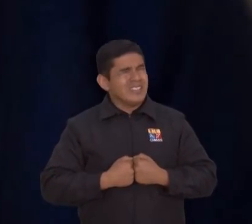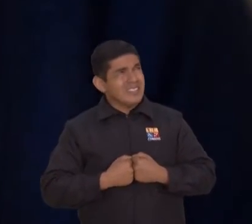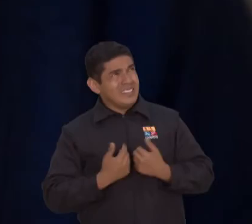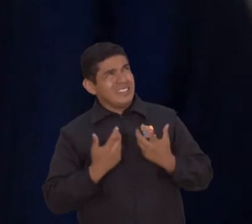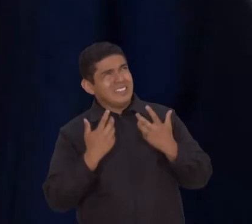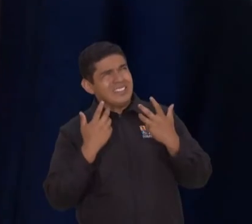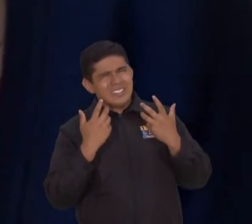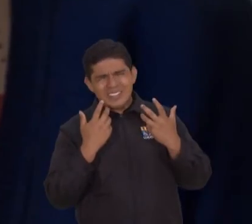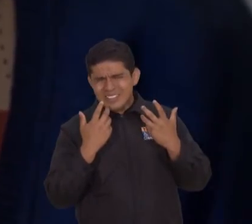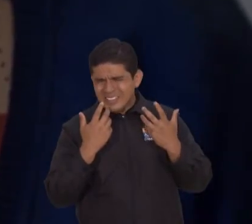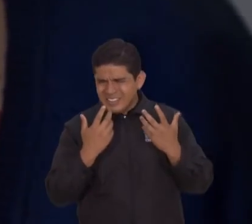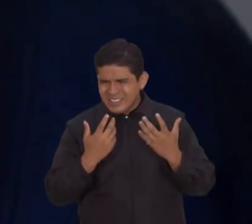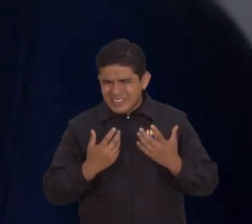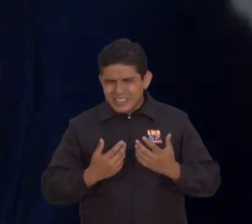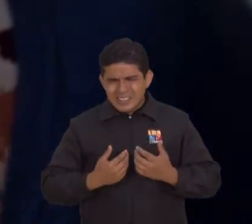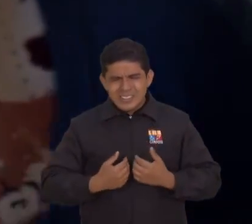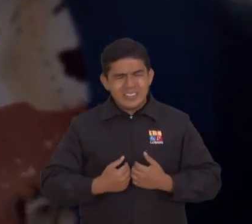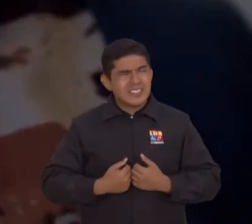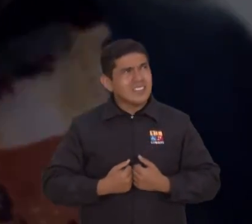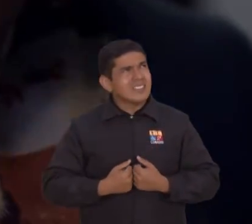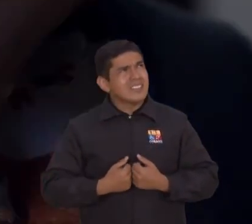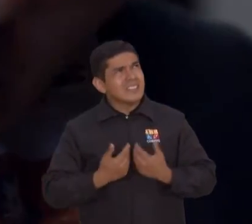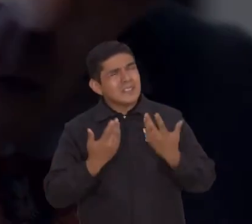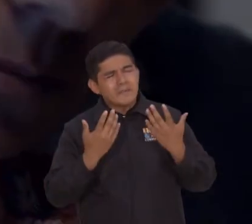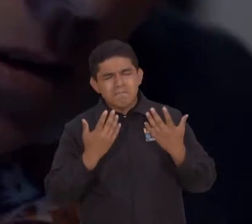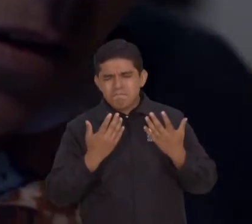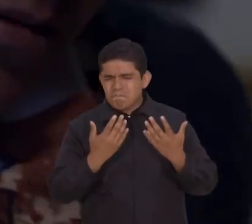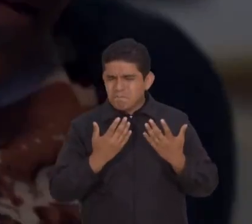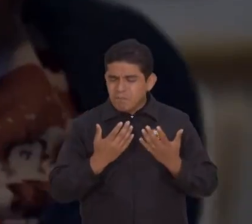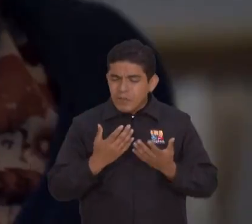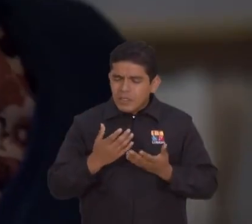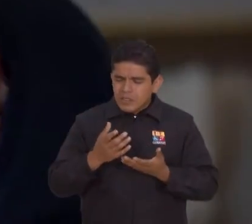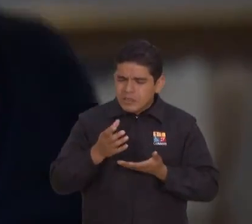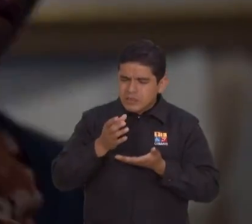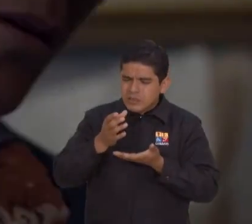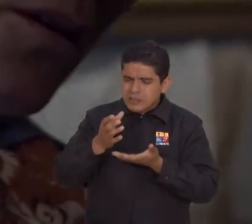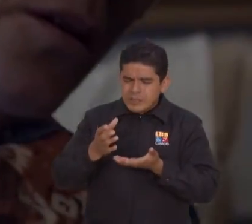Estará hirviendo, pendejo. Eso sabe hacer.